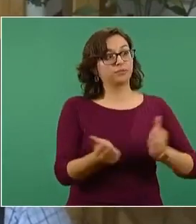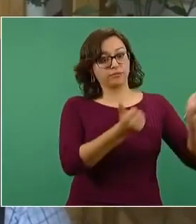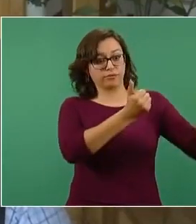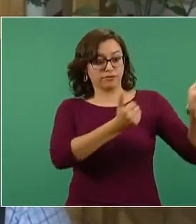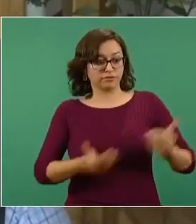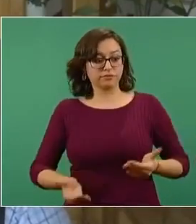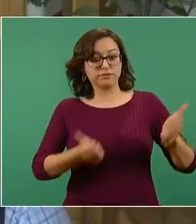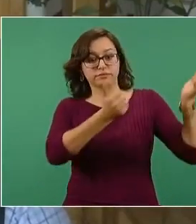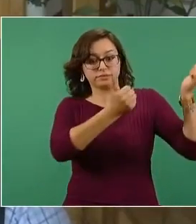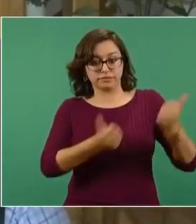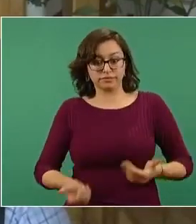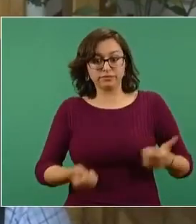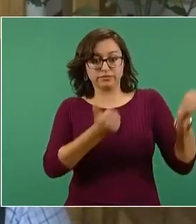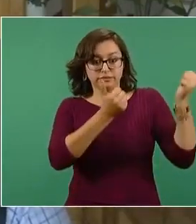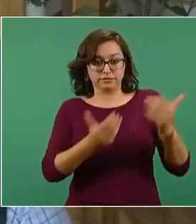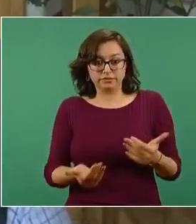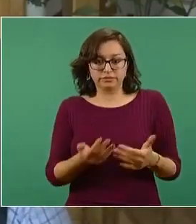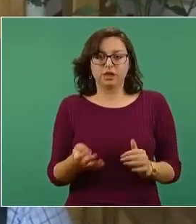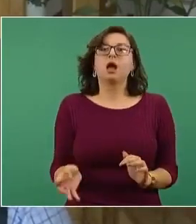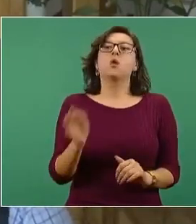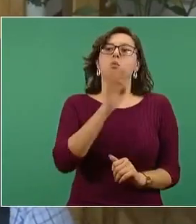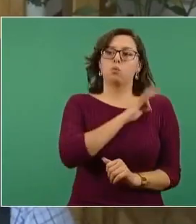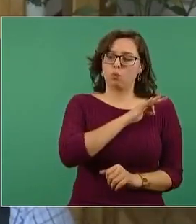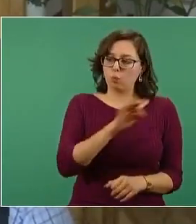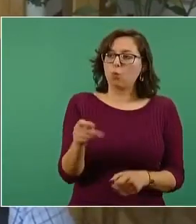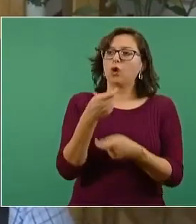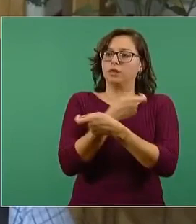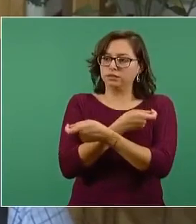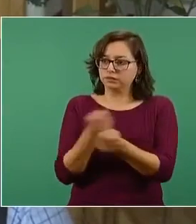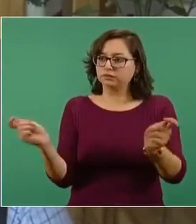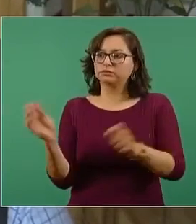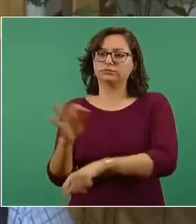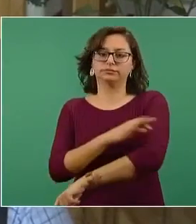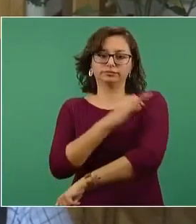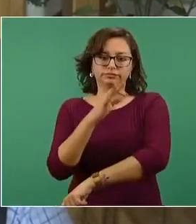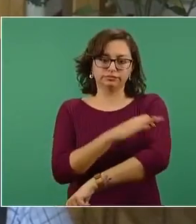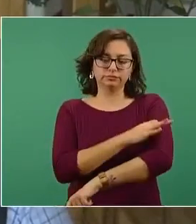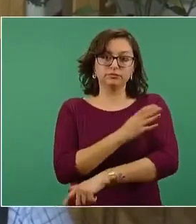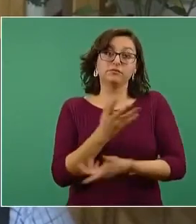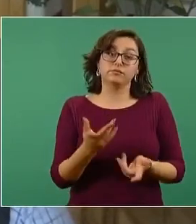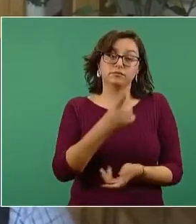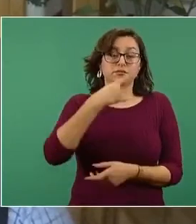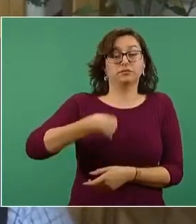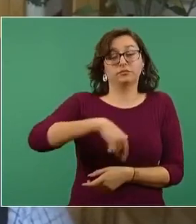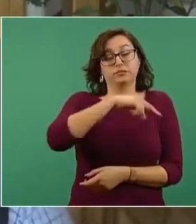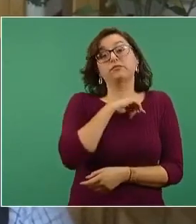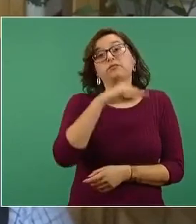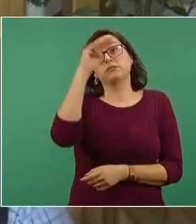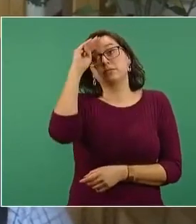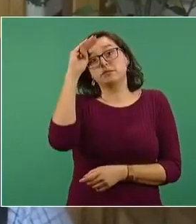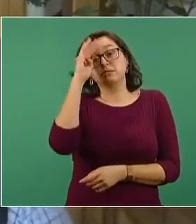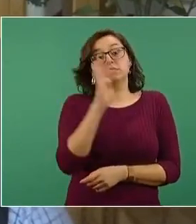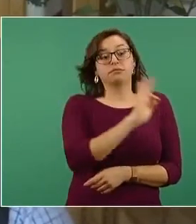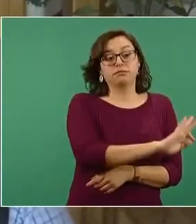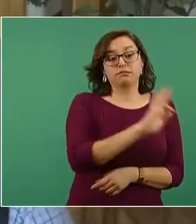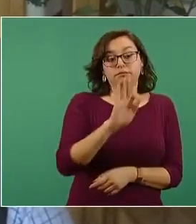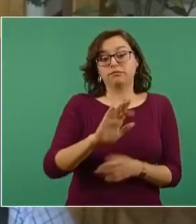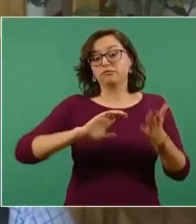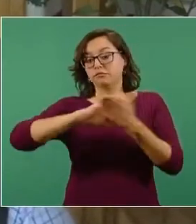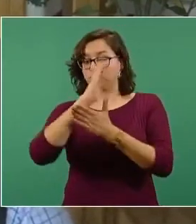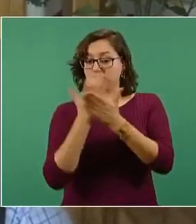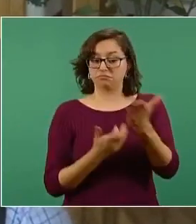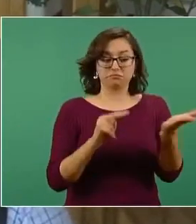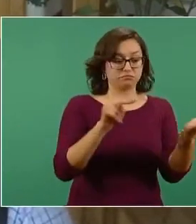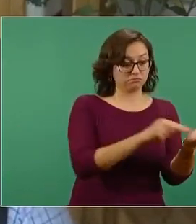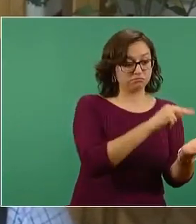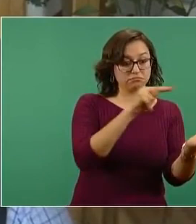función de las expectativas que se tienen, en este caso de los contratos y de las fechas potenciales o probables que se